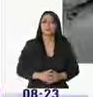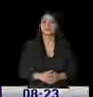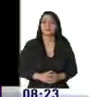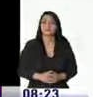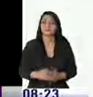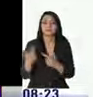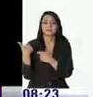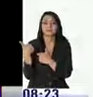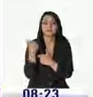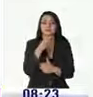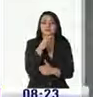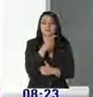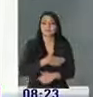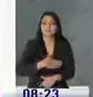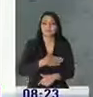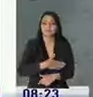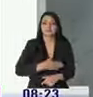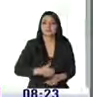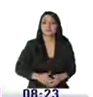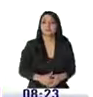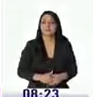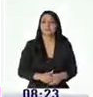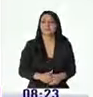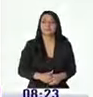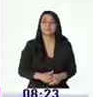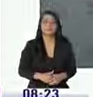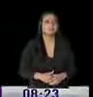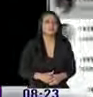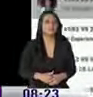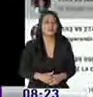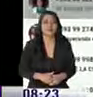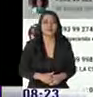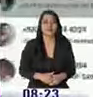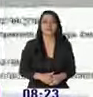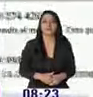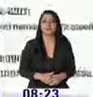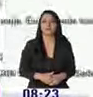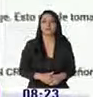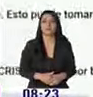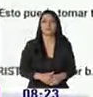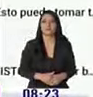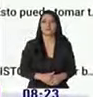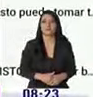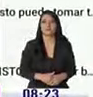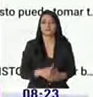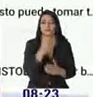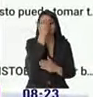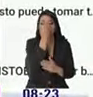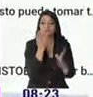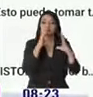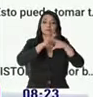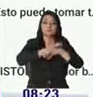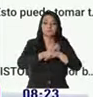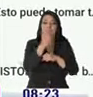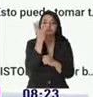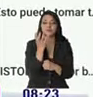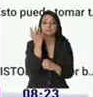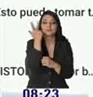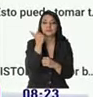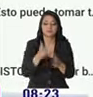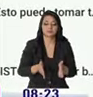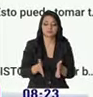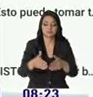si es tan amable. Ahí está. A quien corresponda. Buenas noches. Ya está más de 15 días en las calles, las casas y por